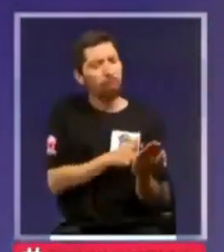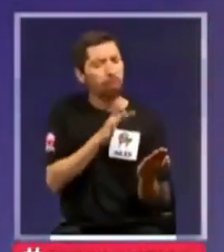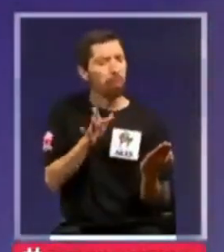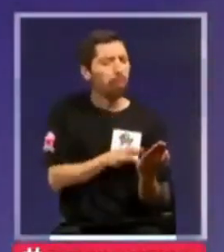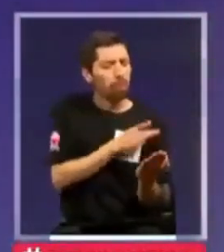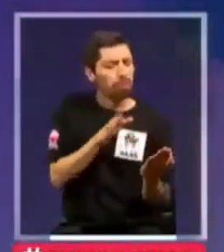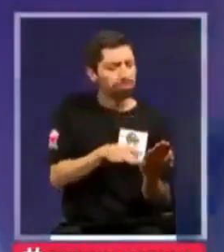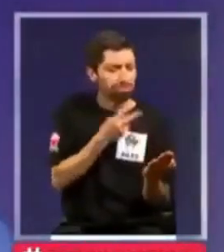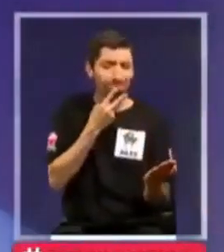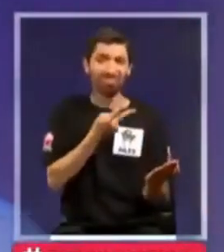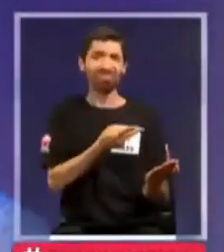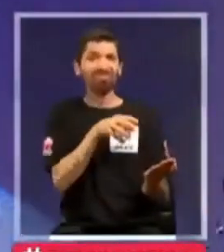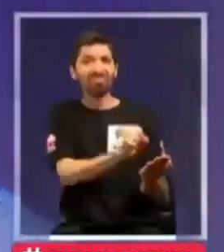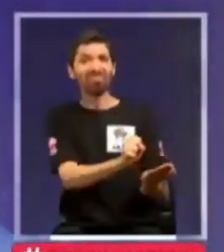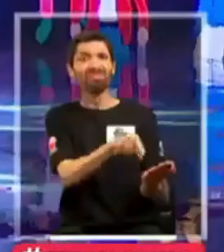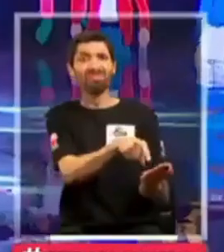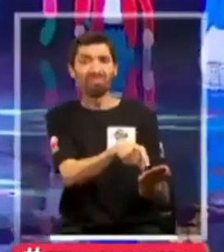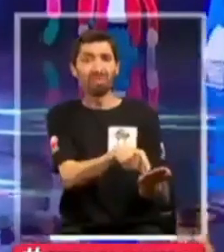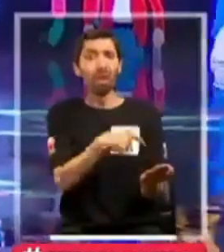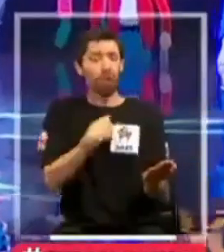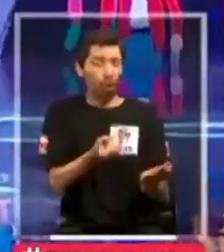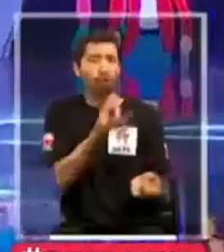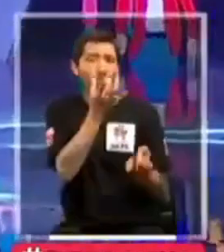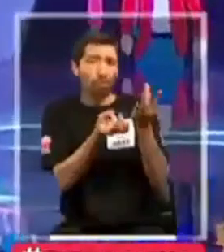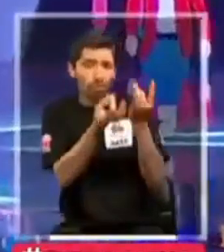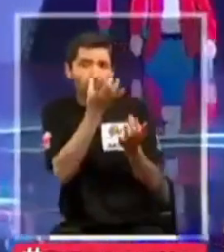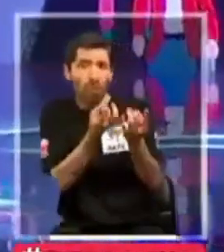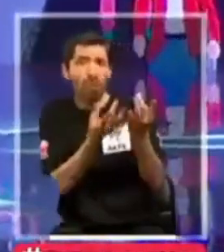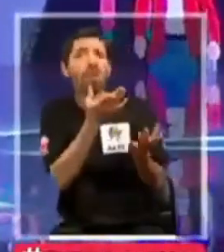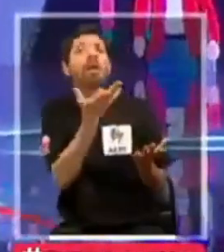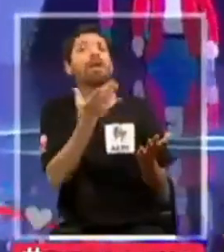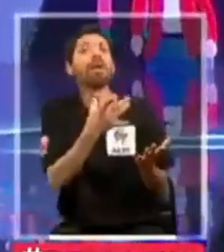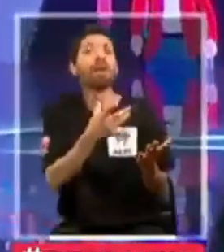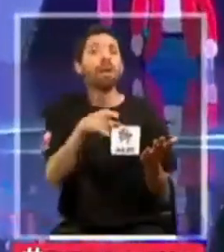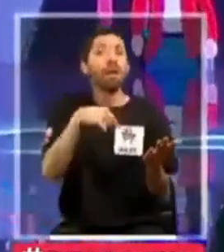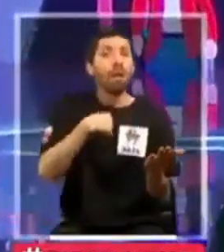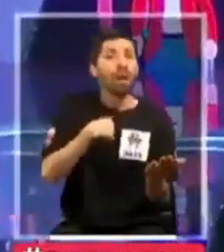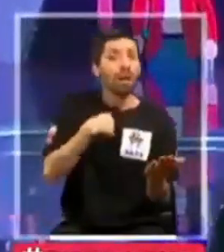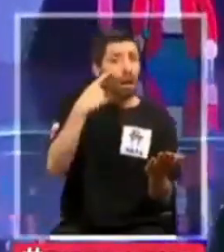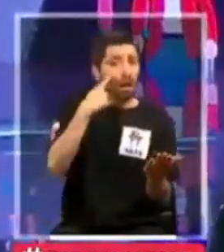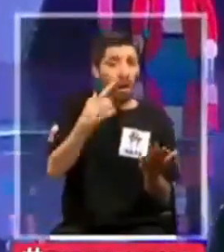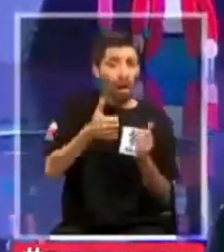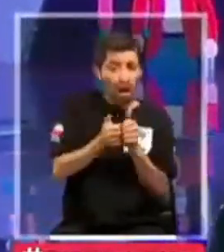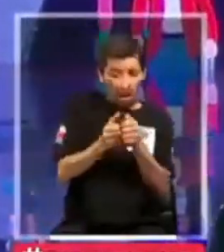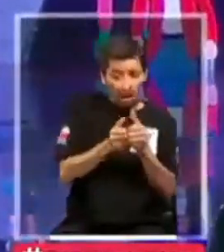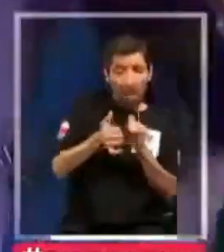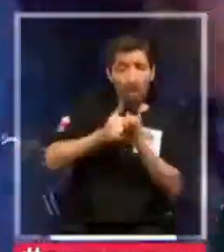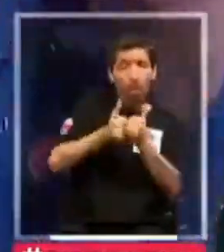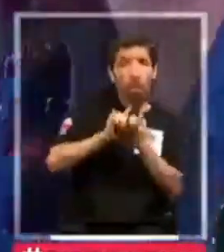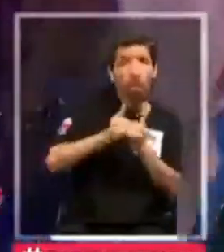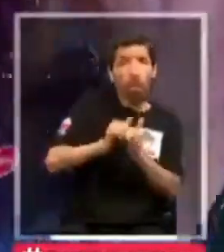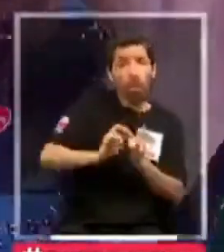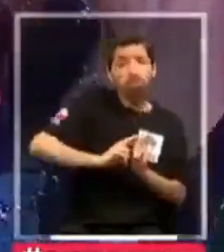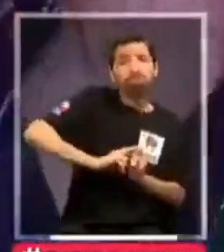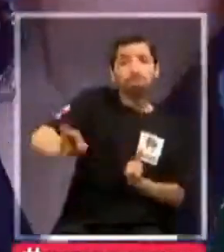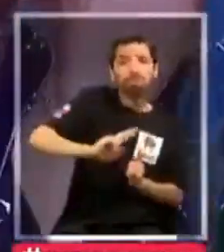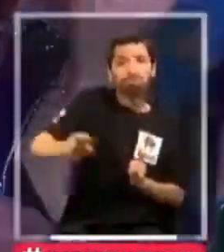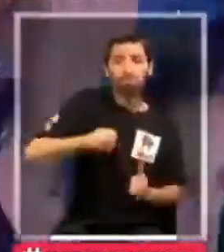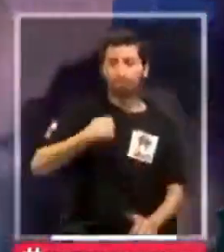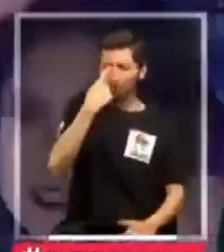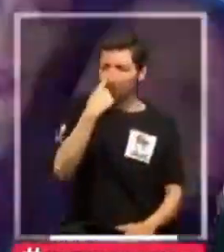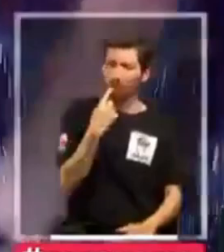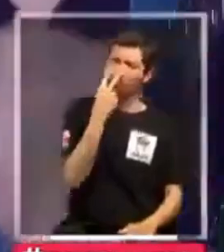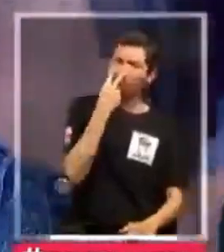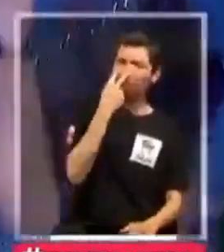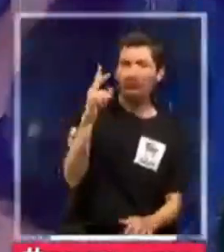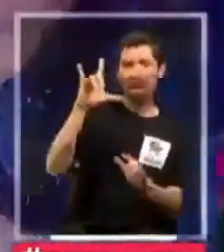historia. Subiré un par de historias y te escribiré en el WhatsApp. Super triste verte con otro